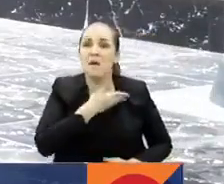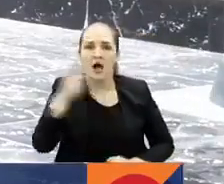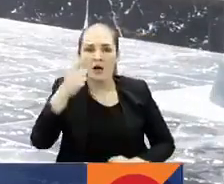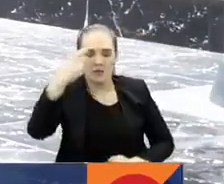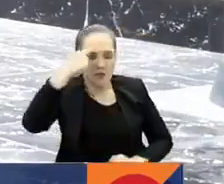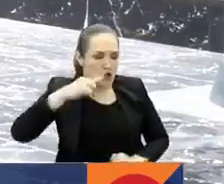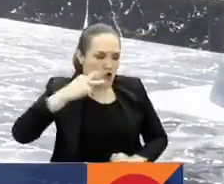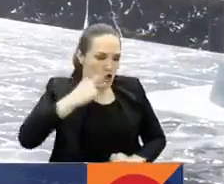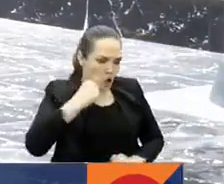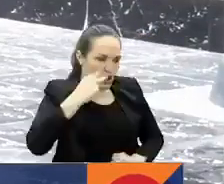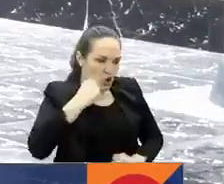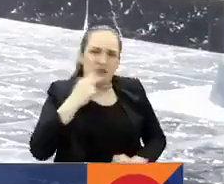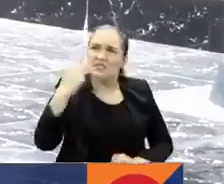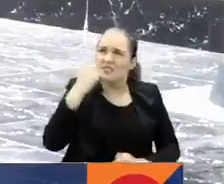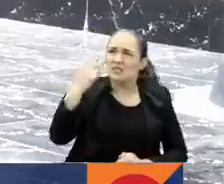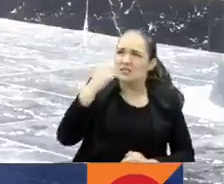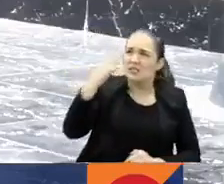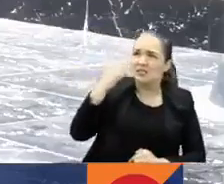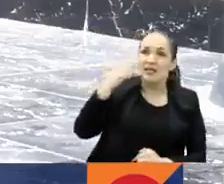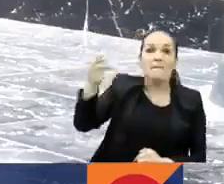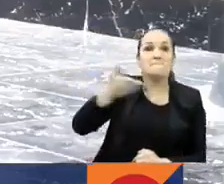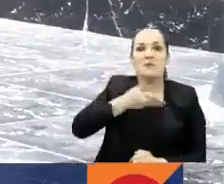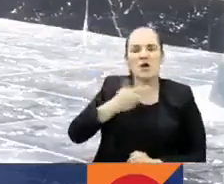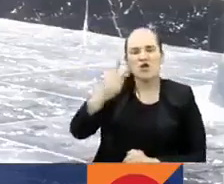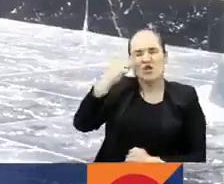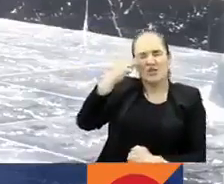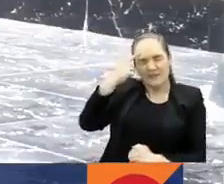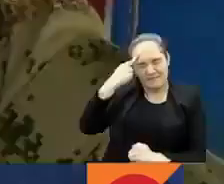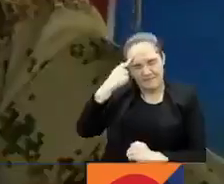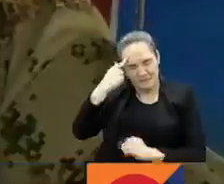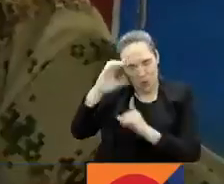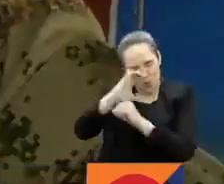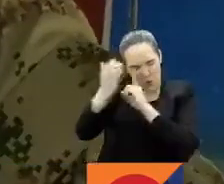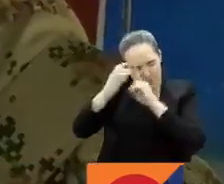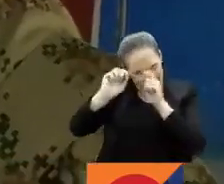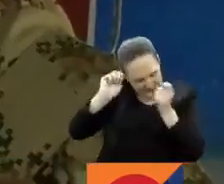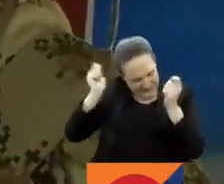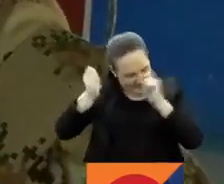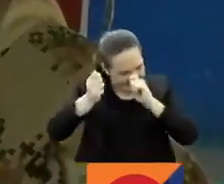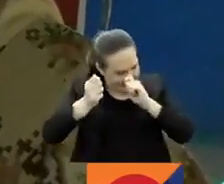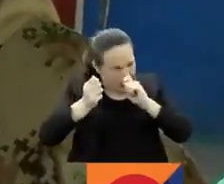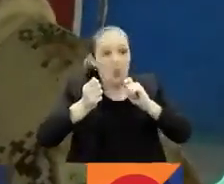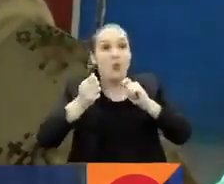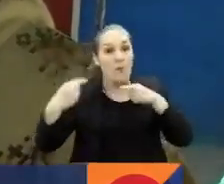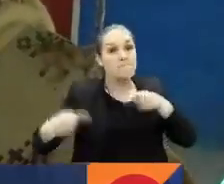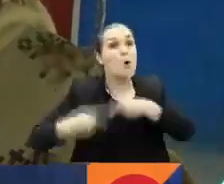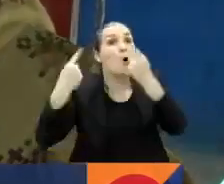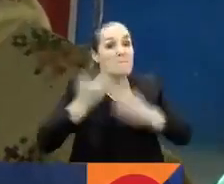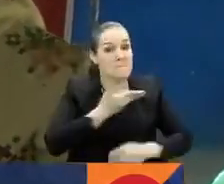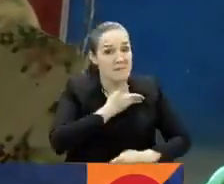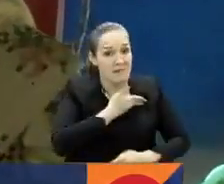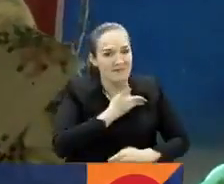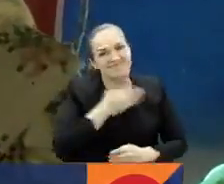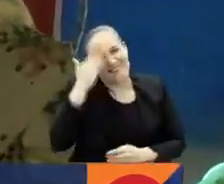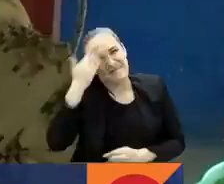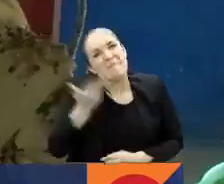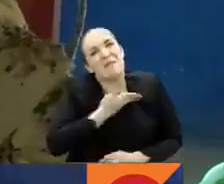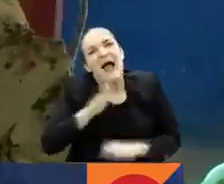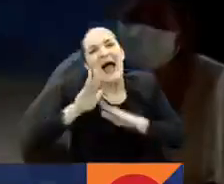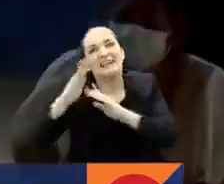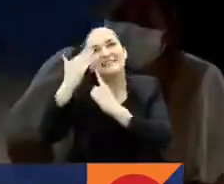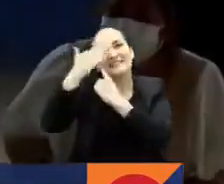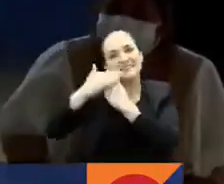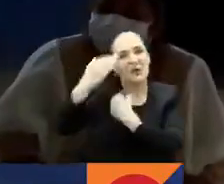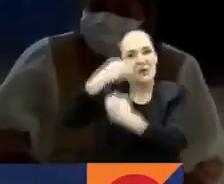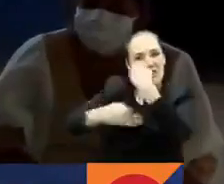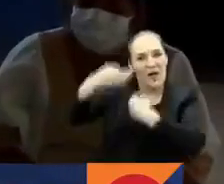a lo que yo quería, porque de pronto ya yo estoy viendo esto o viviendo eso. Fue un choque fuerte con mi mamá, pero es mamá, a pesar de que dijo que no,